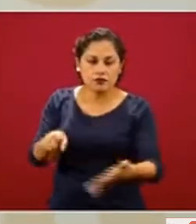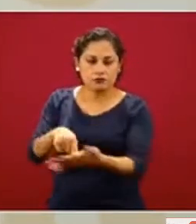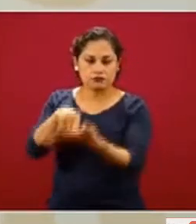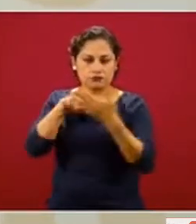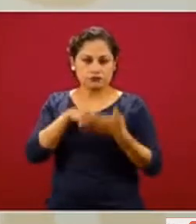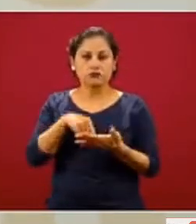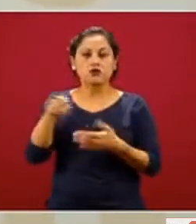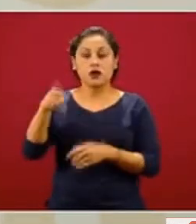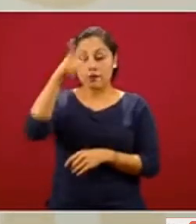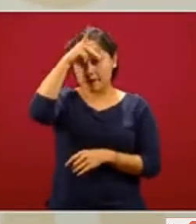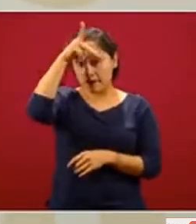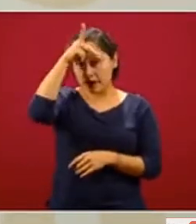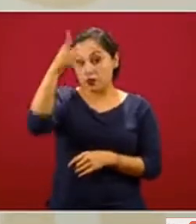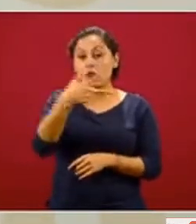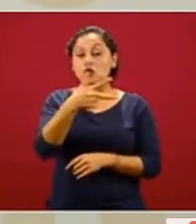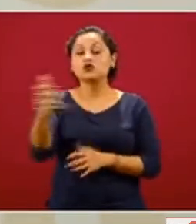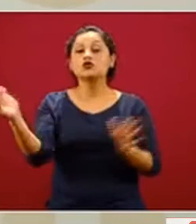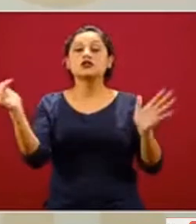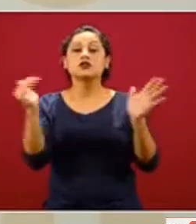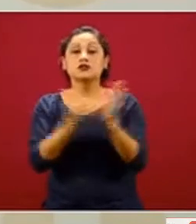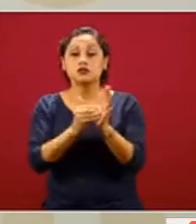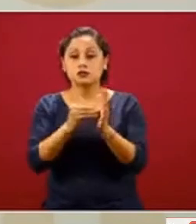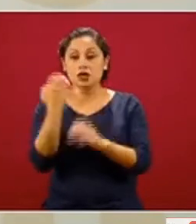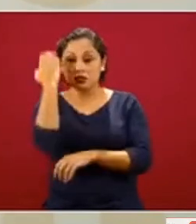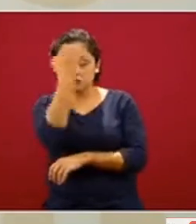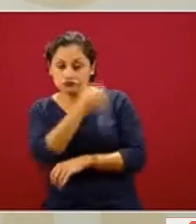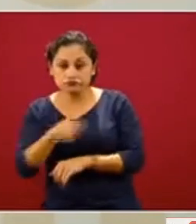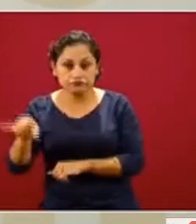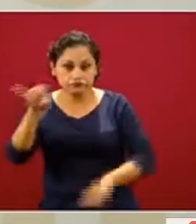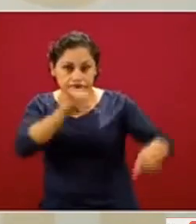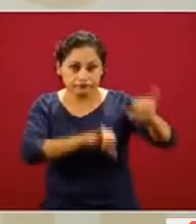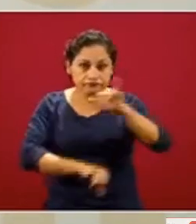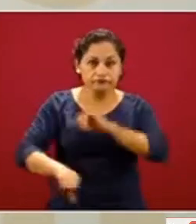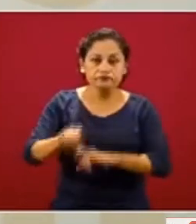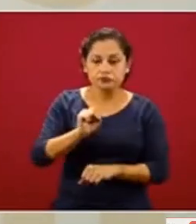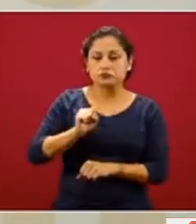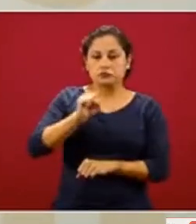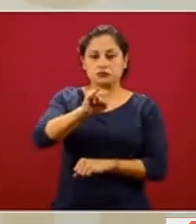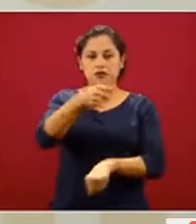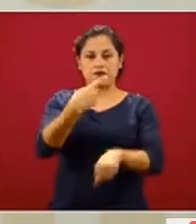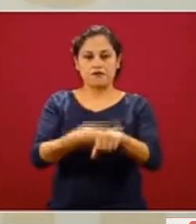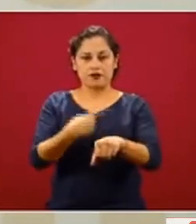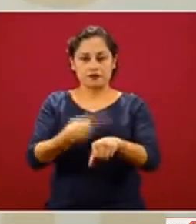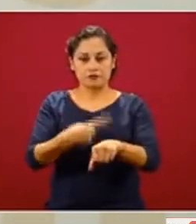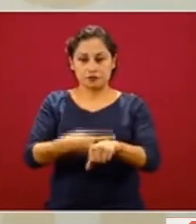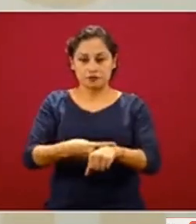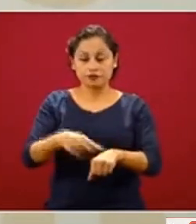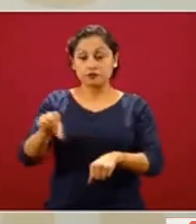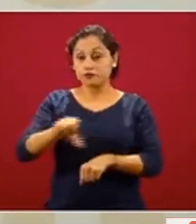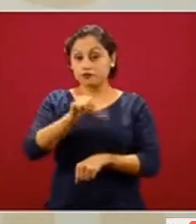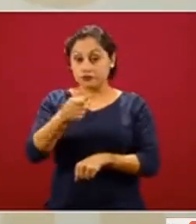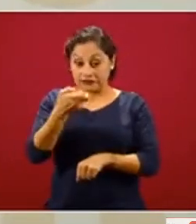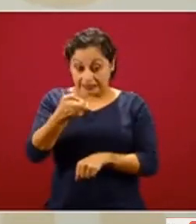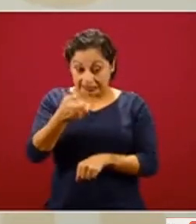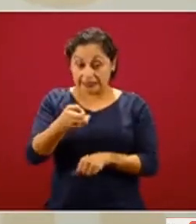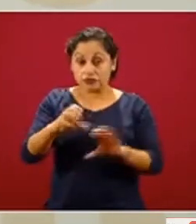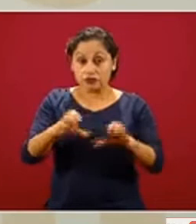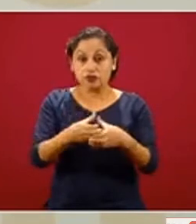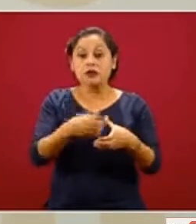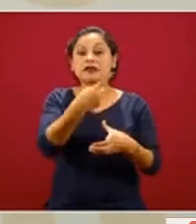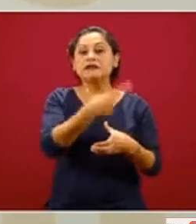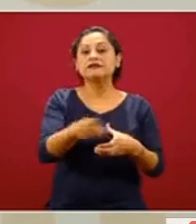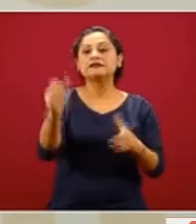800,000 diagnósticos positivos de COVID. De esos 800,000 diagnósticos, 100,000 estaban basados en la